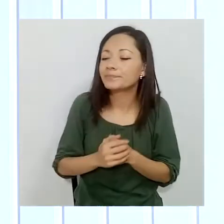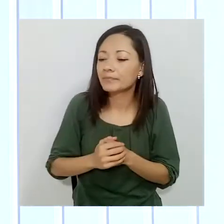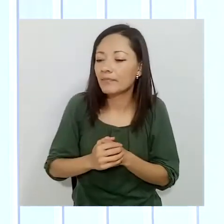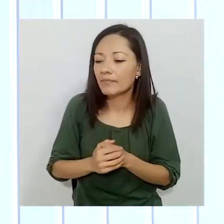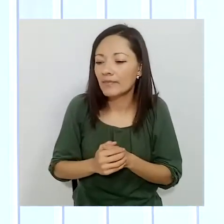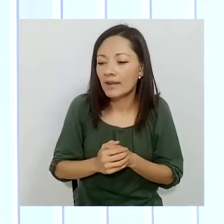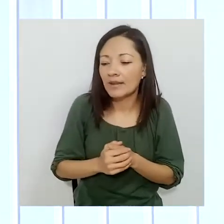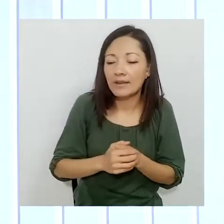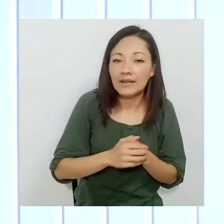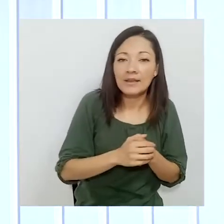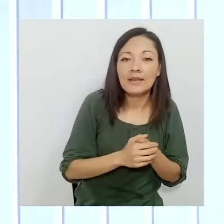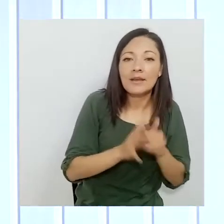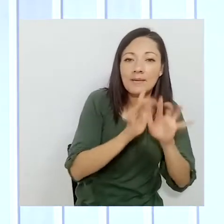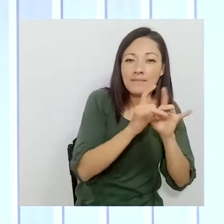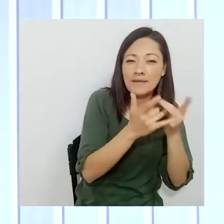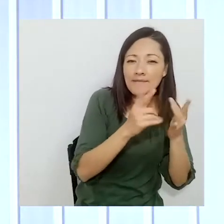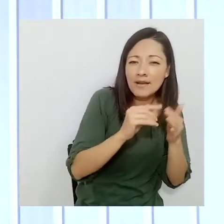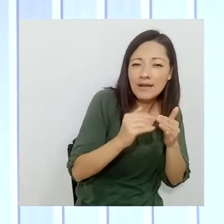la Torá